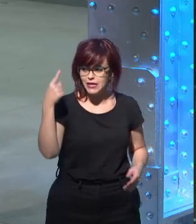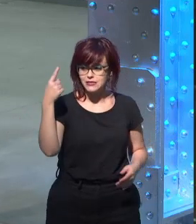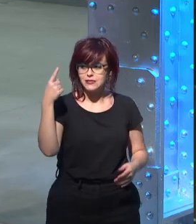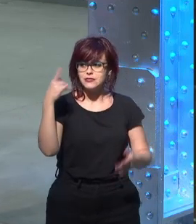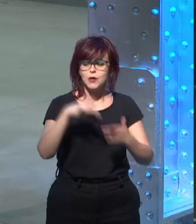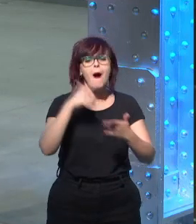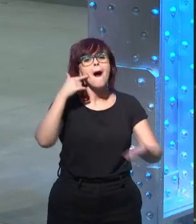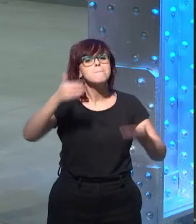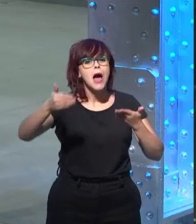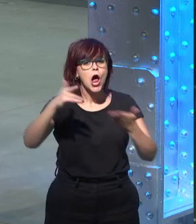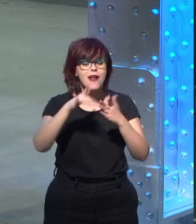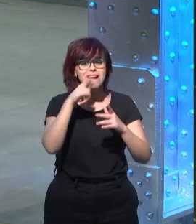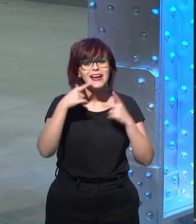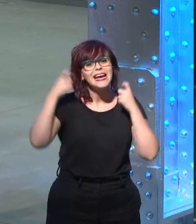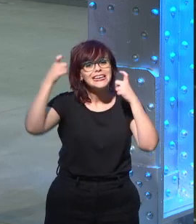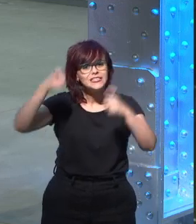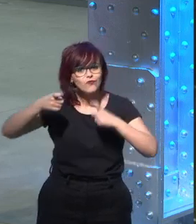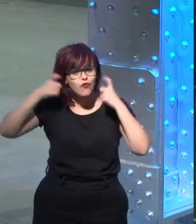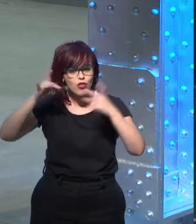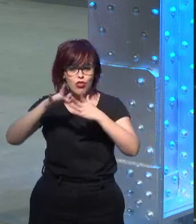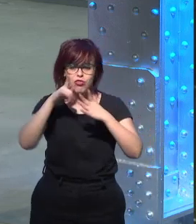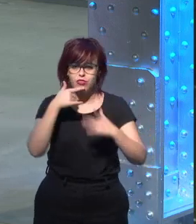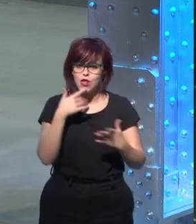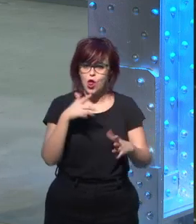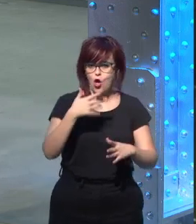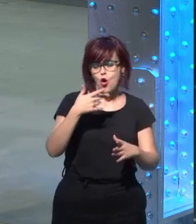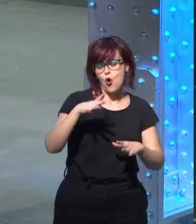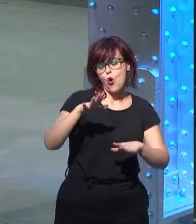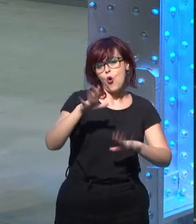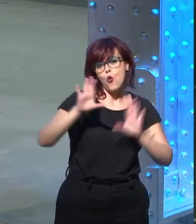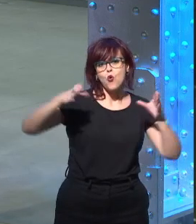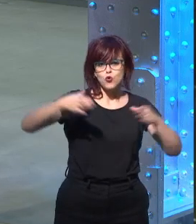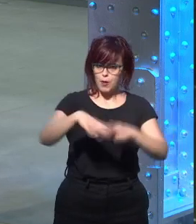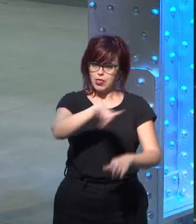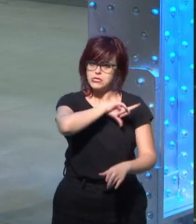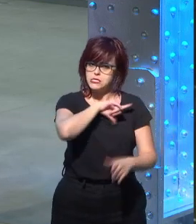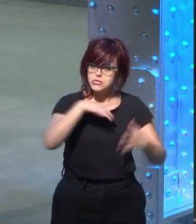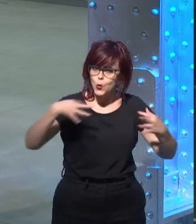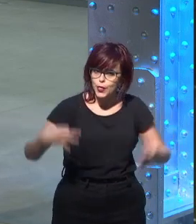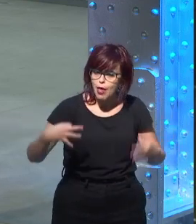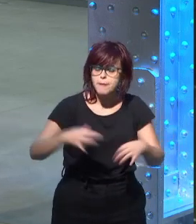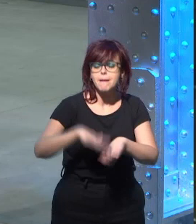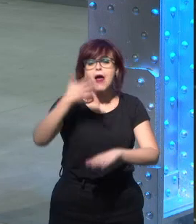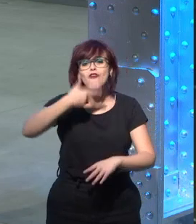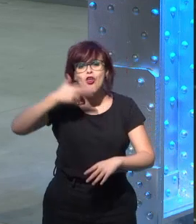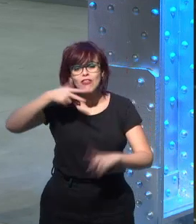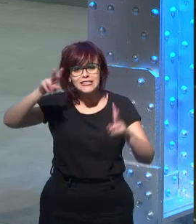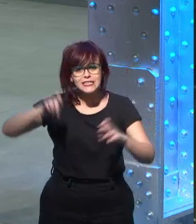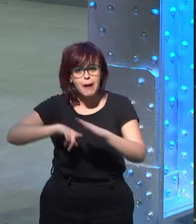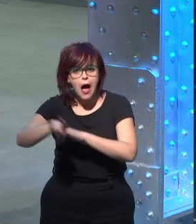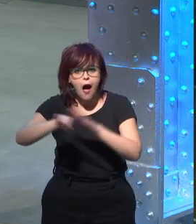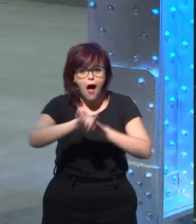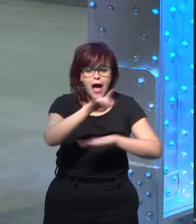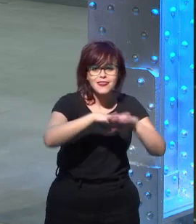valorar el esfuerzo de las fuerzas de seguridad en materia de conocer los avances en